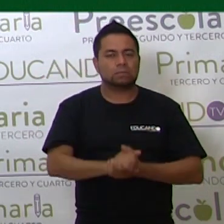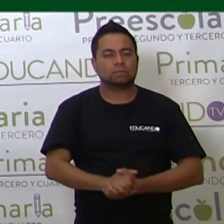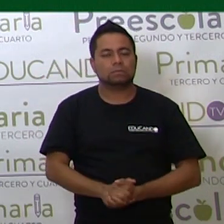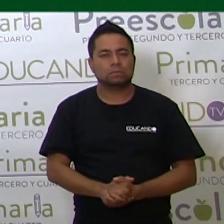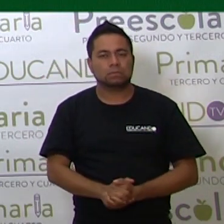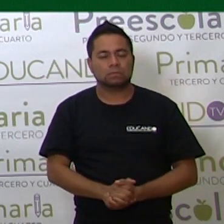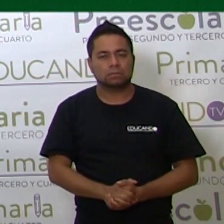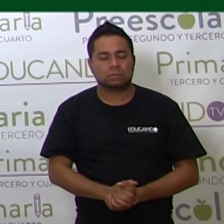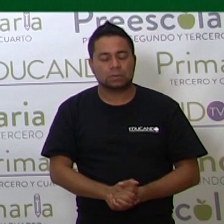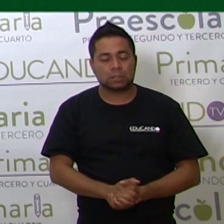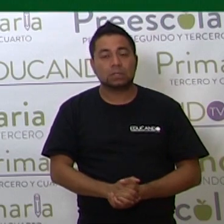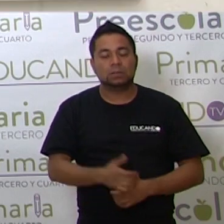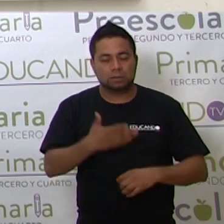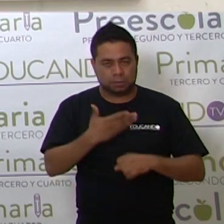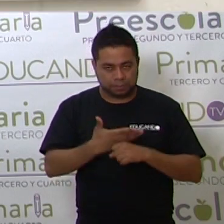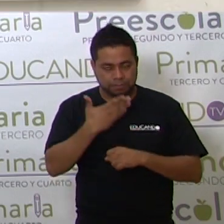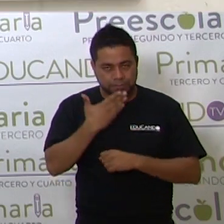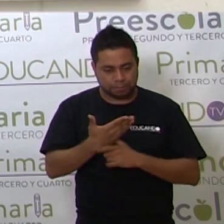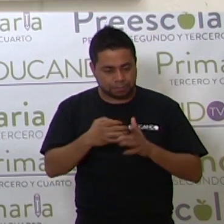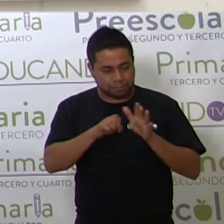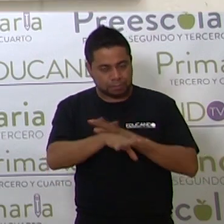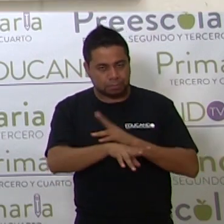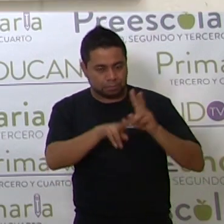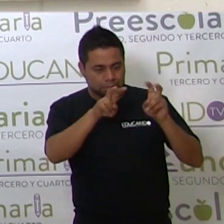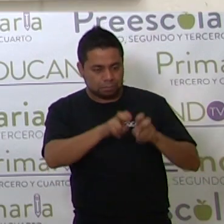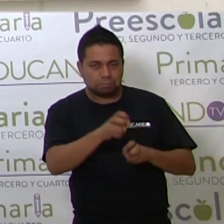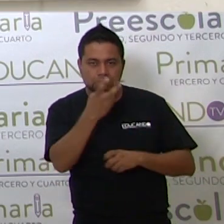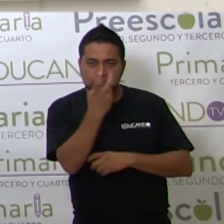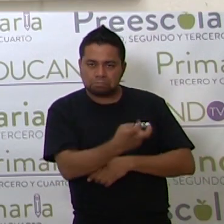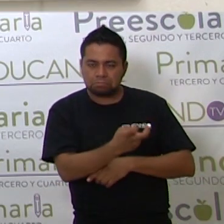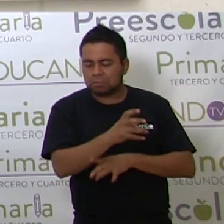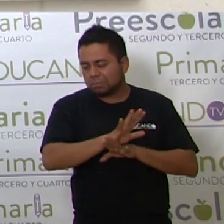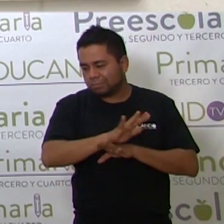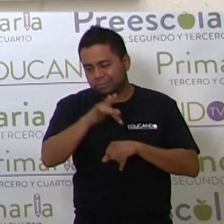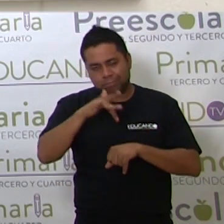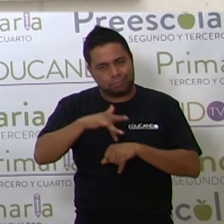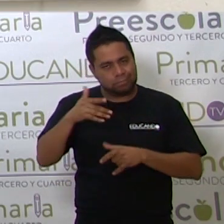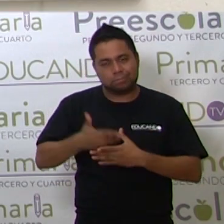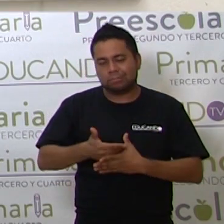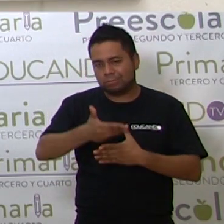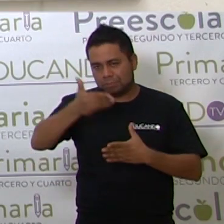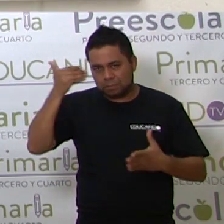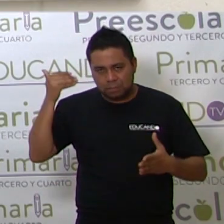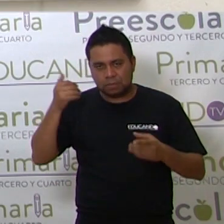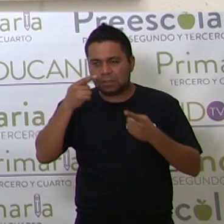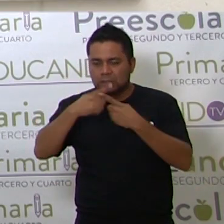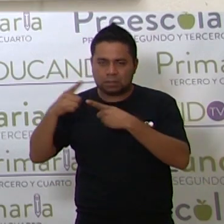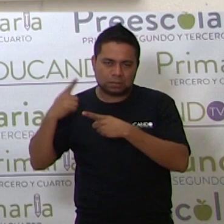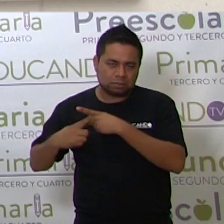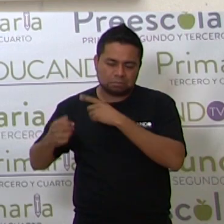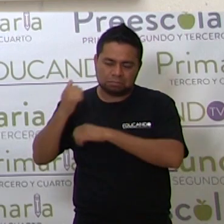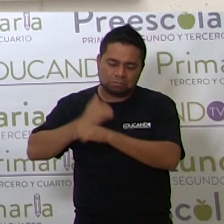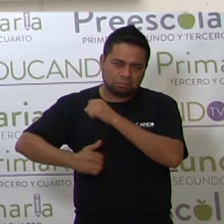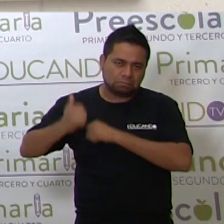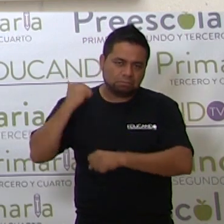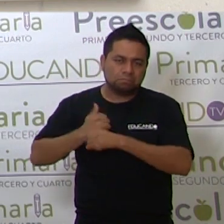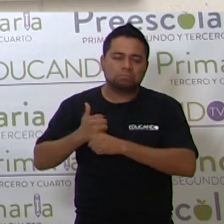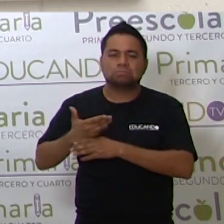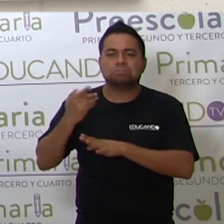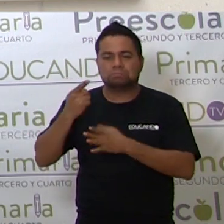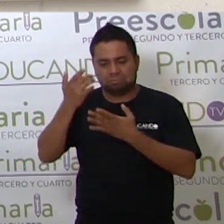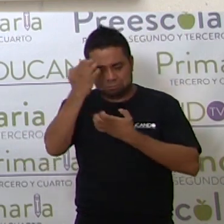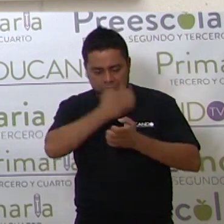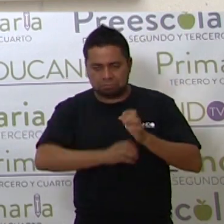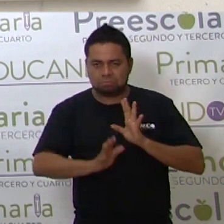acuerdo muy bien este tema ya se ha visto con anterioridad en otros grados tú ya lo has analizado